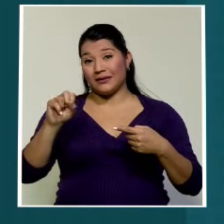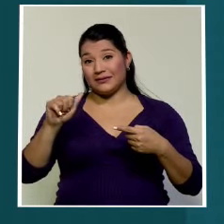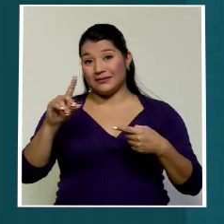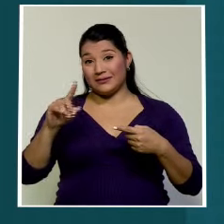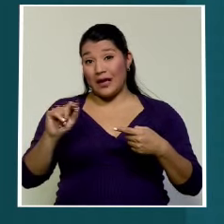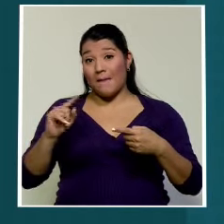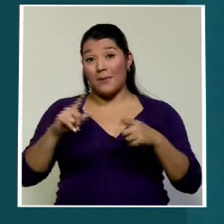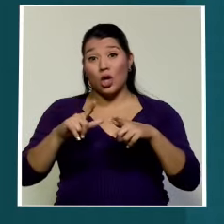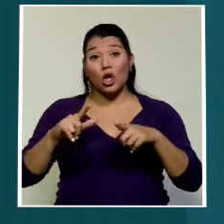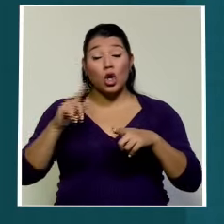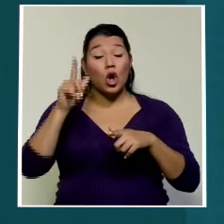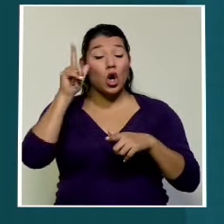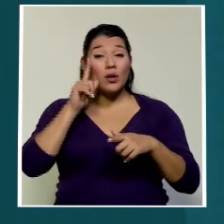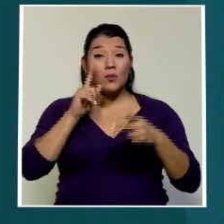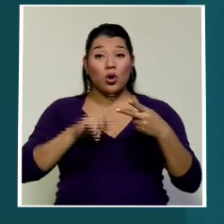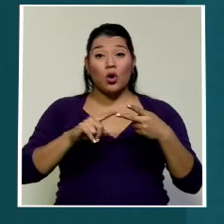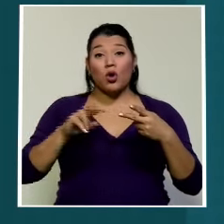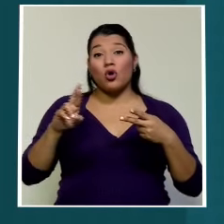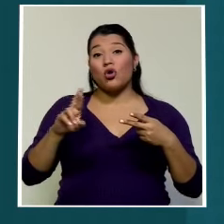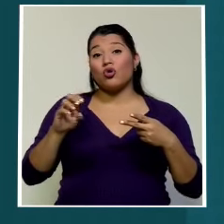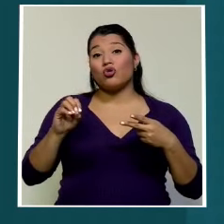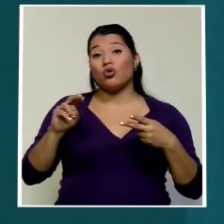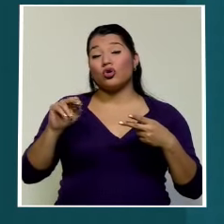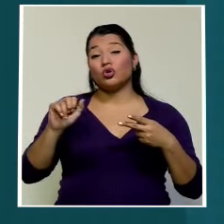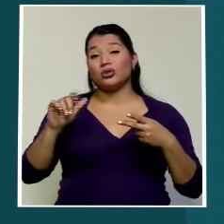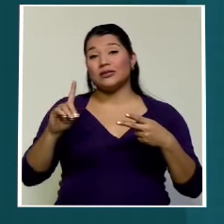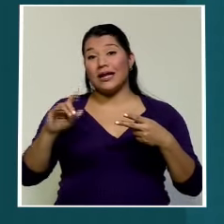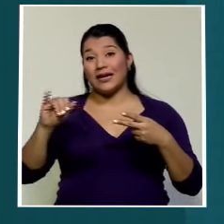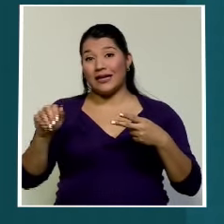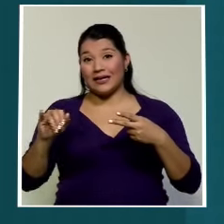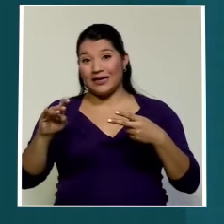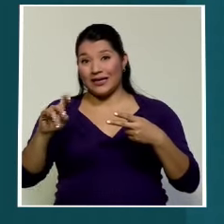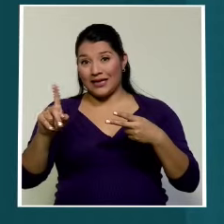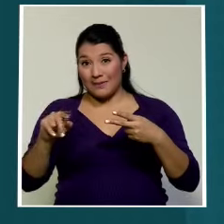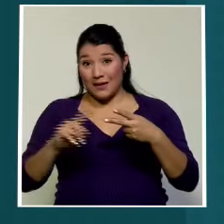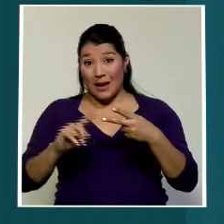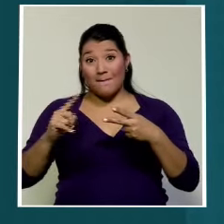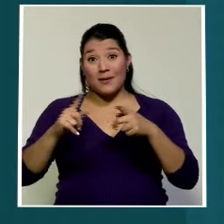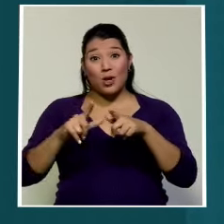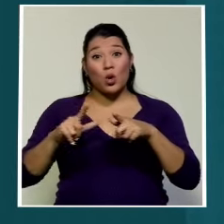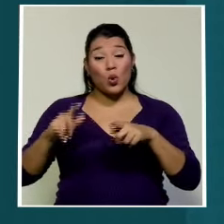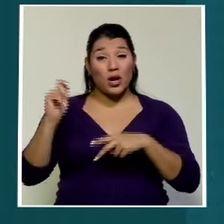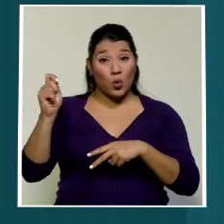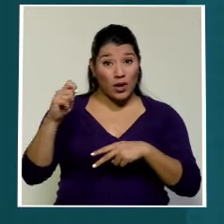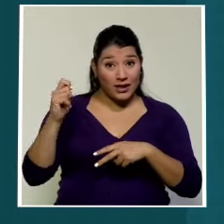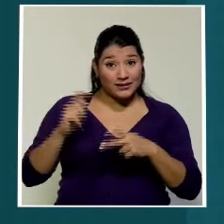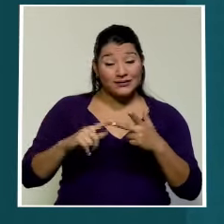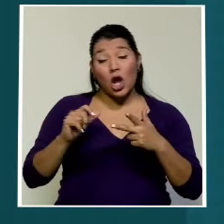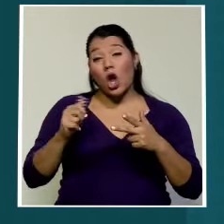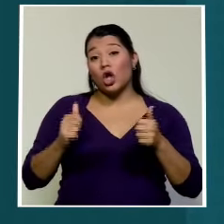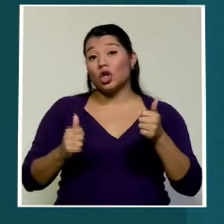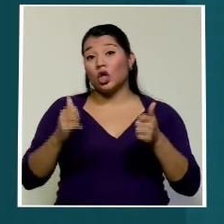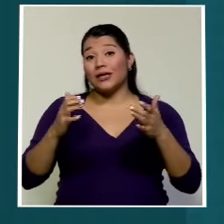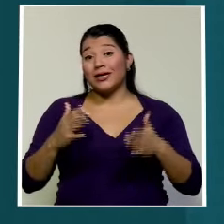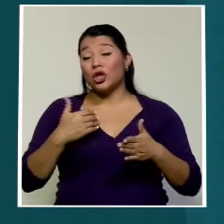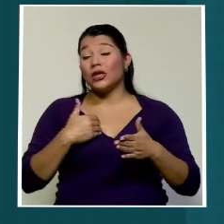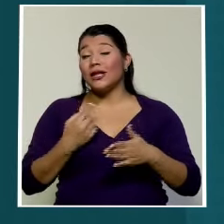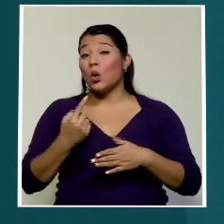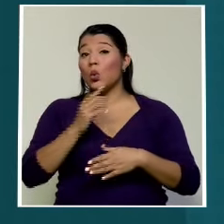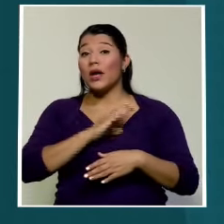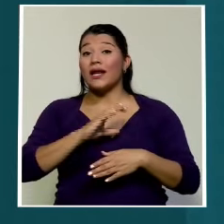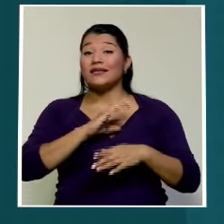y Roland Jiménez, que encabeza la papeleta en el primer lugar de Guanacaste. El otro candidato que tiene una particularidad, como